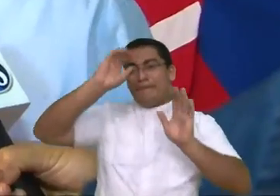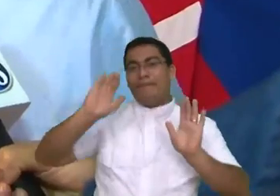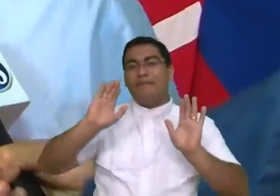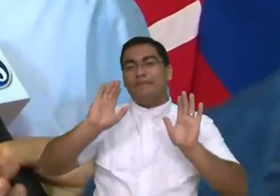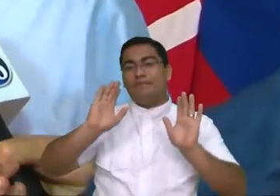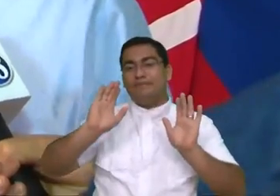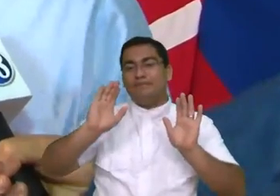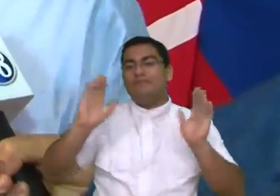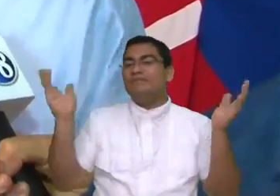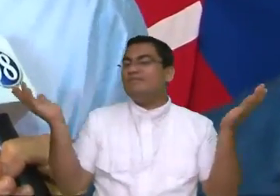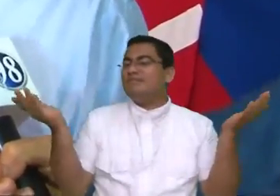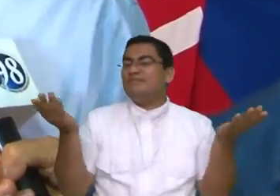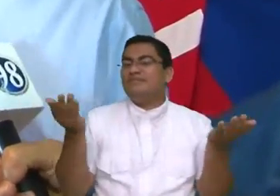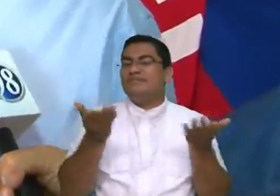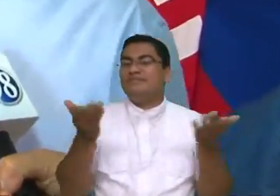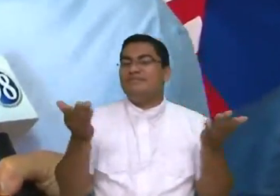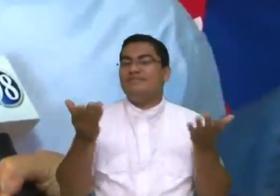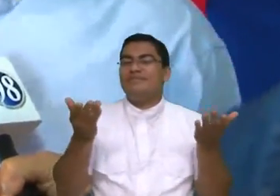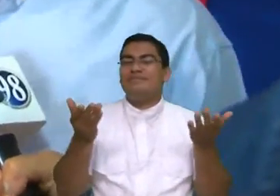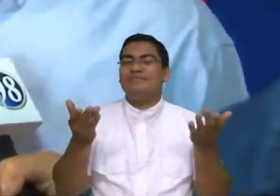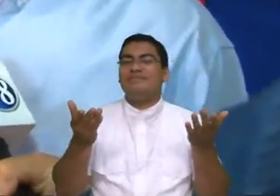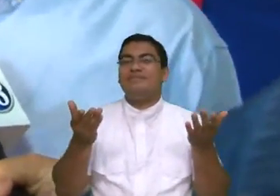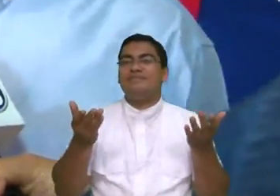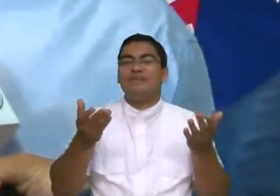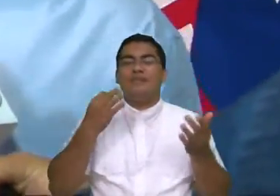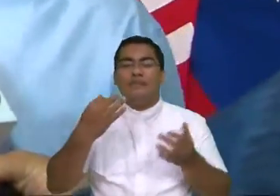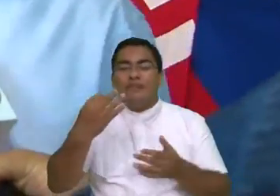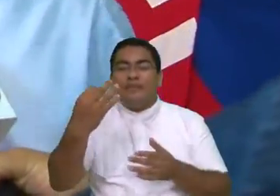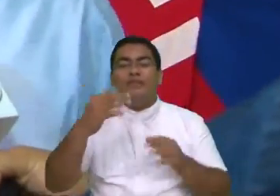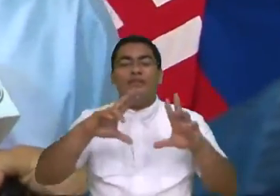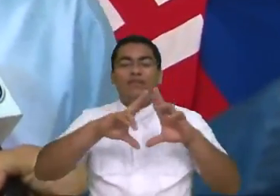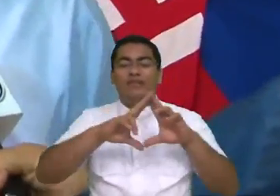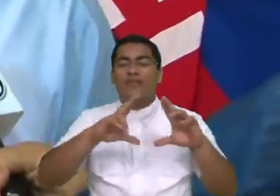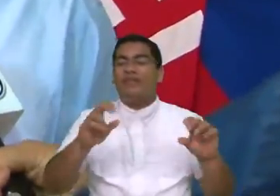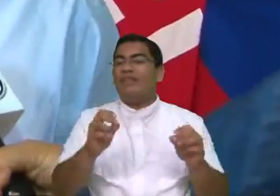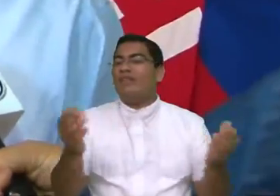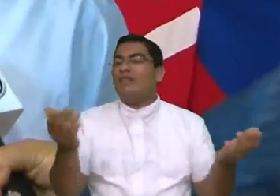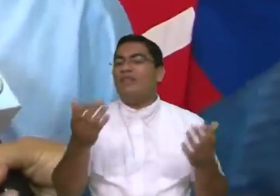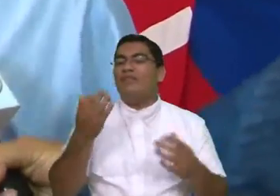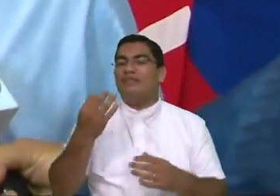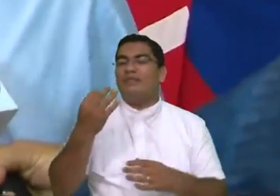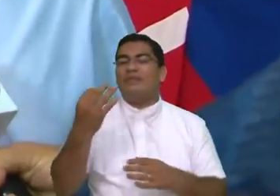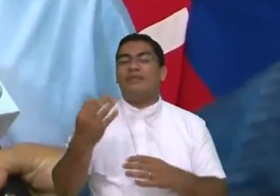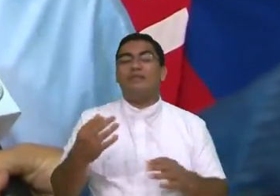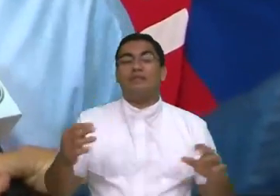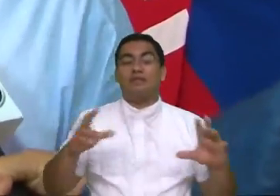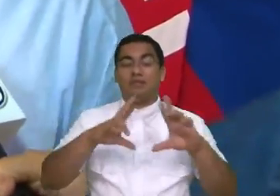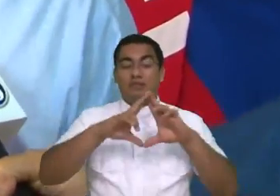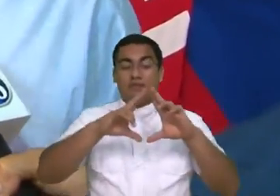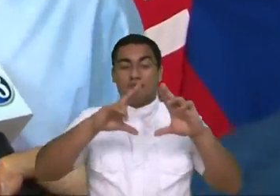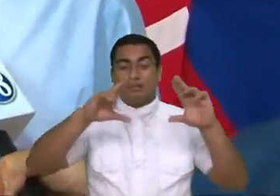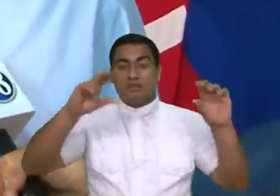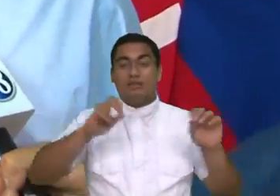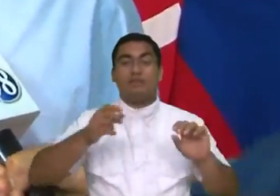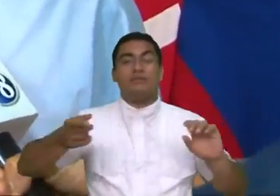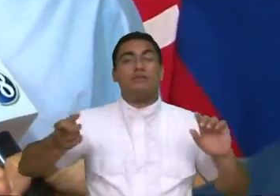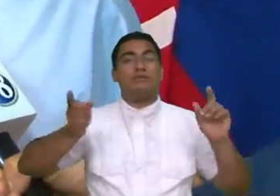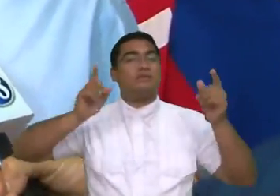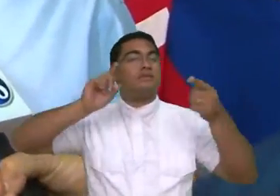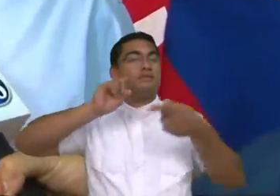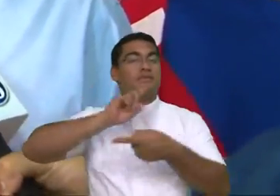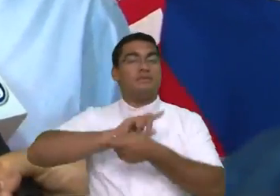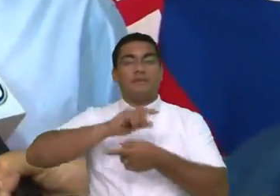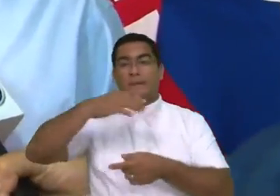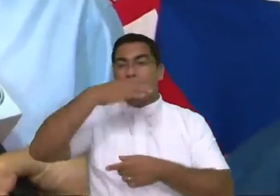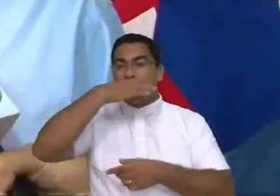enseñe el camino a seguir en esta construcción revolucionaria que nos